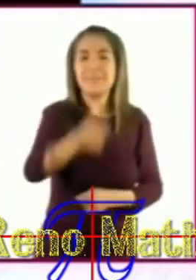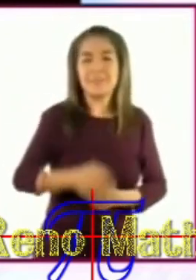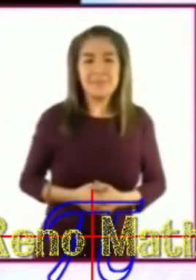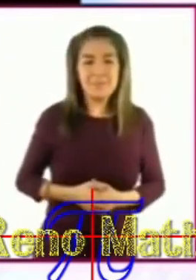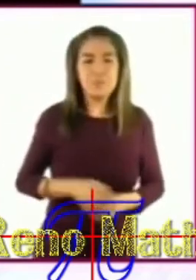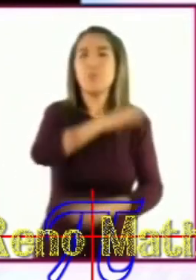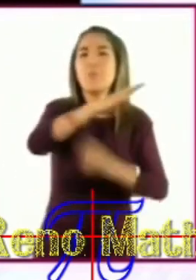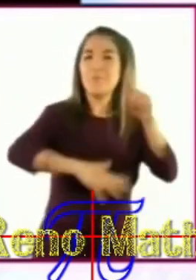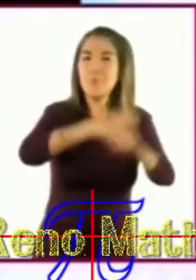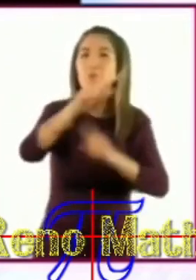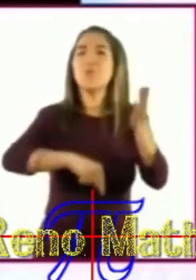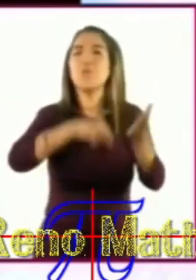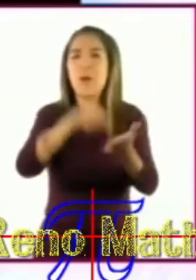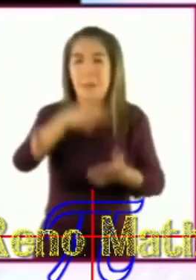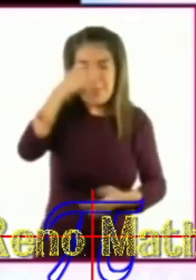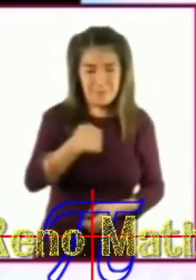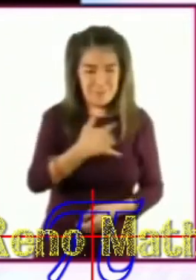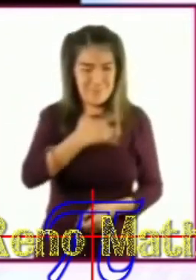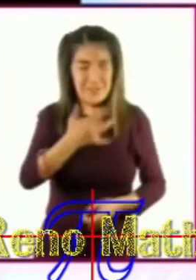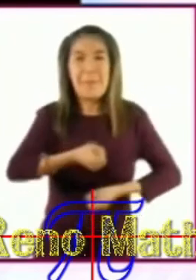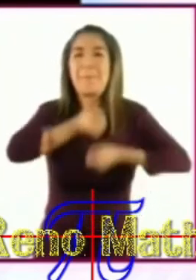un espacio para plasmar mi expresión.